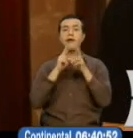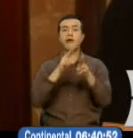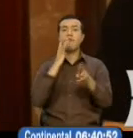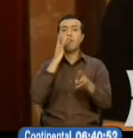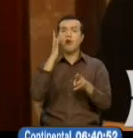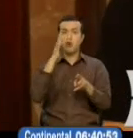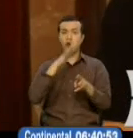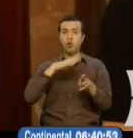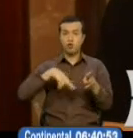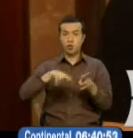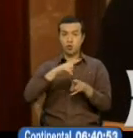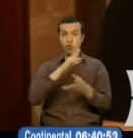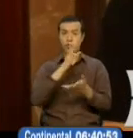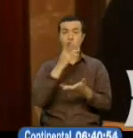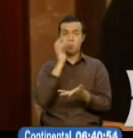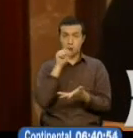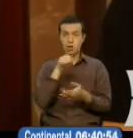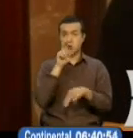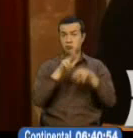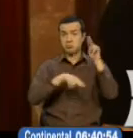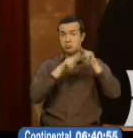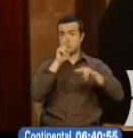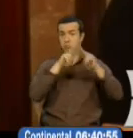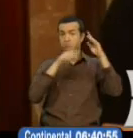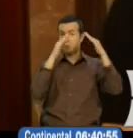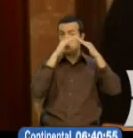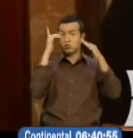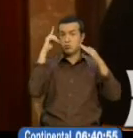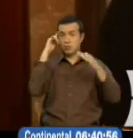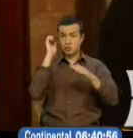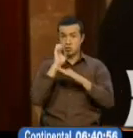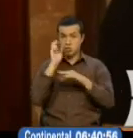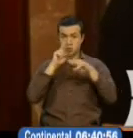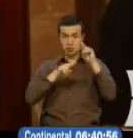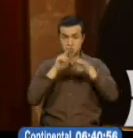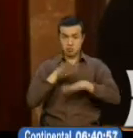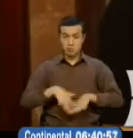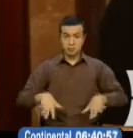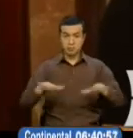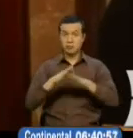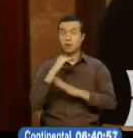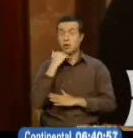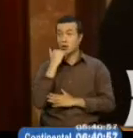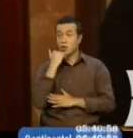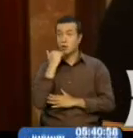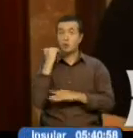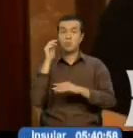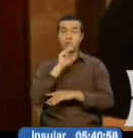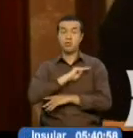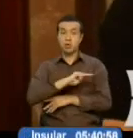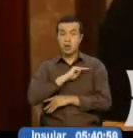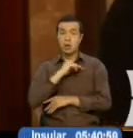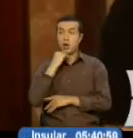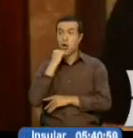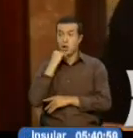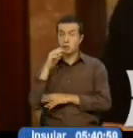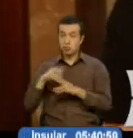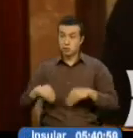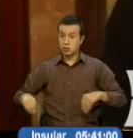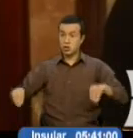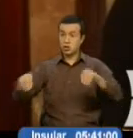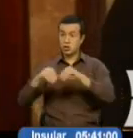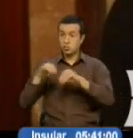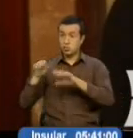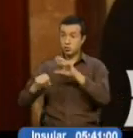pueda permitir para la construcción de las casas para el gobierno nacional. Si es necesario hacer como corporación municipal, expropiar terrenos que